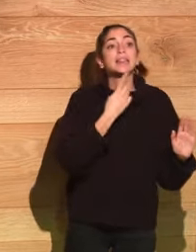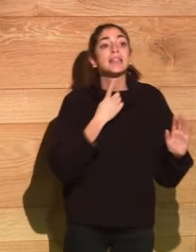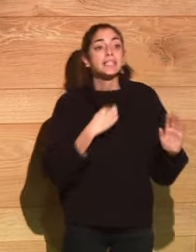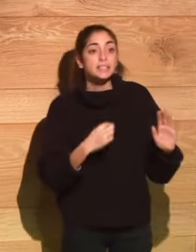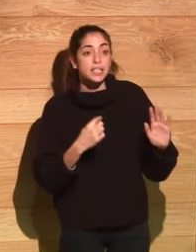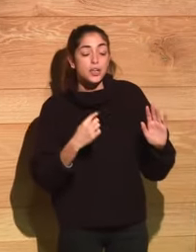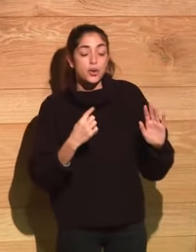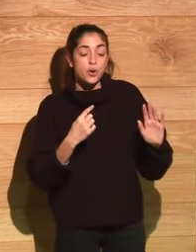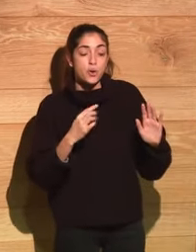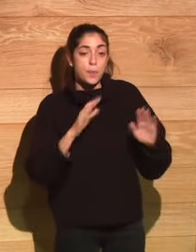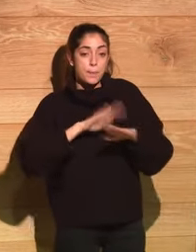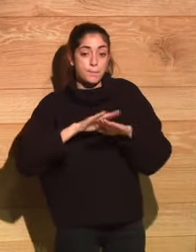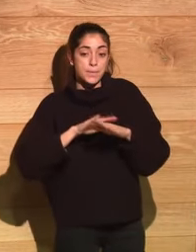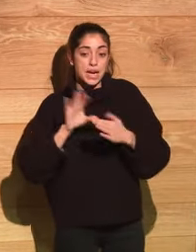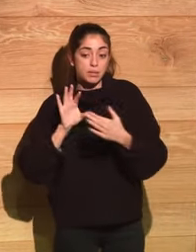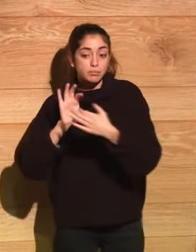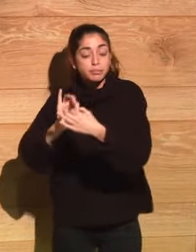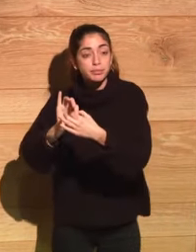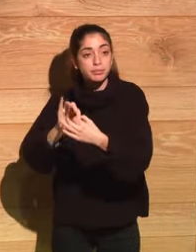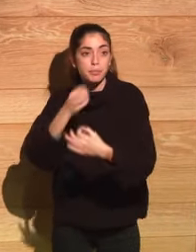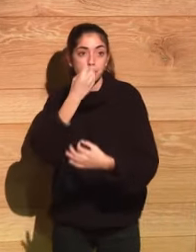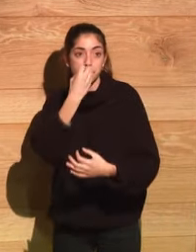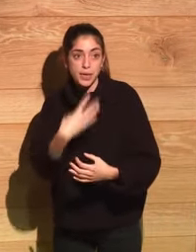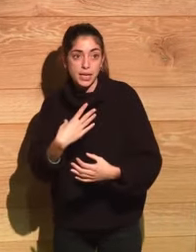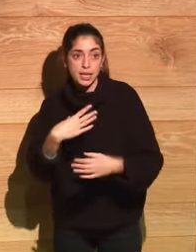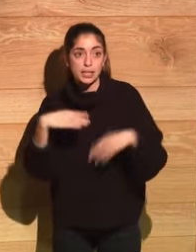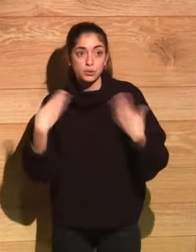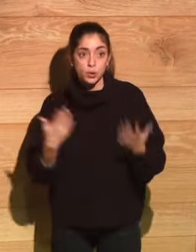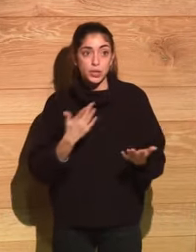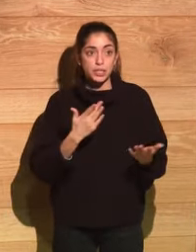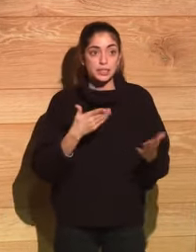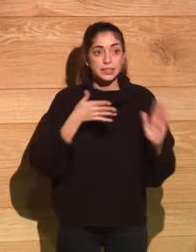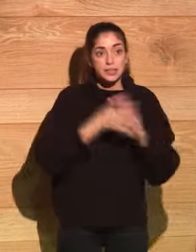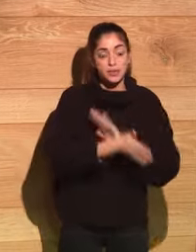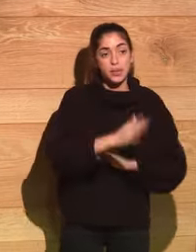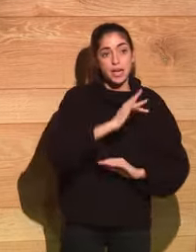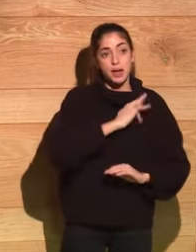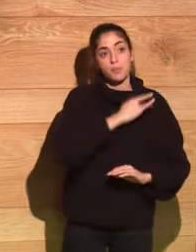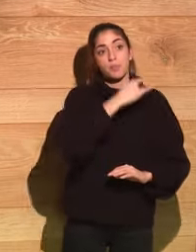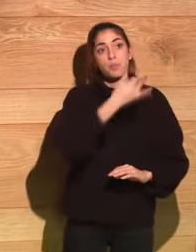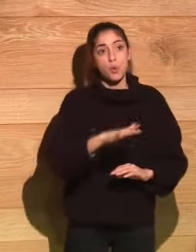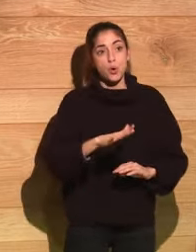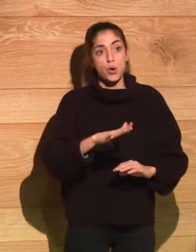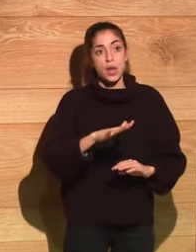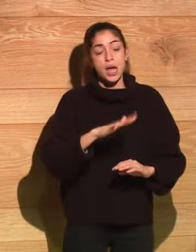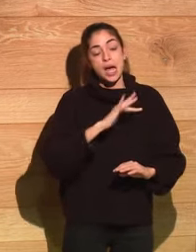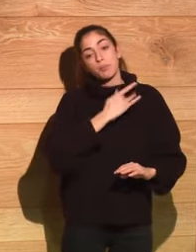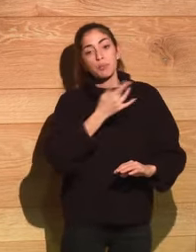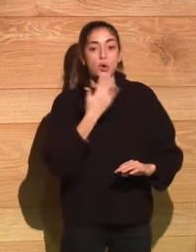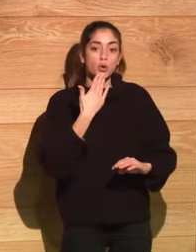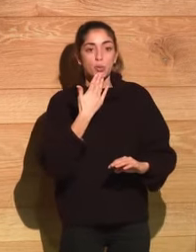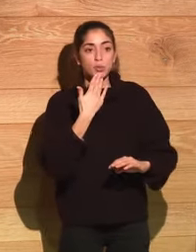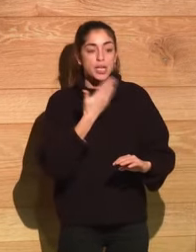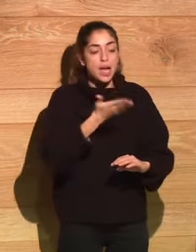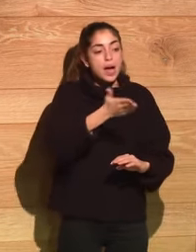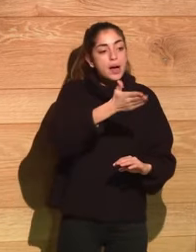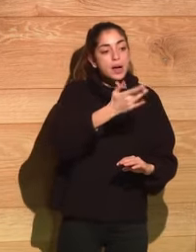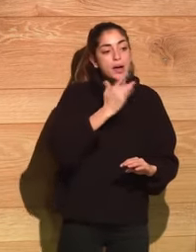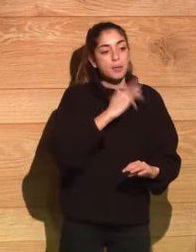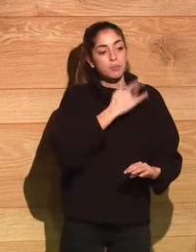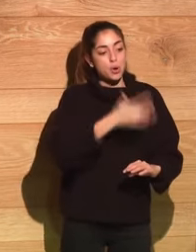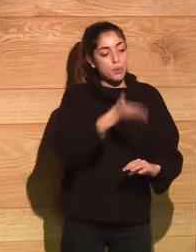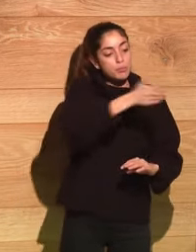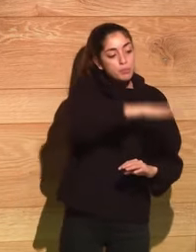del bien, se deduce necesariamente que el amor es también amor a la inmortalidad. Rosa